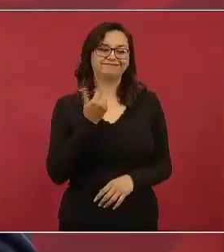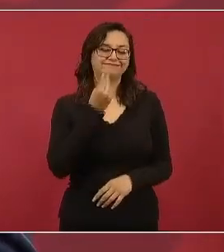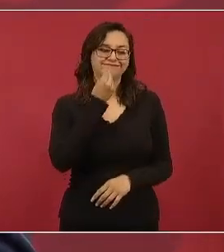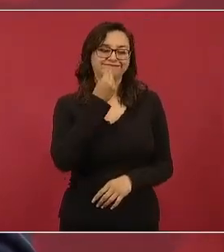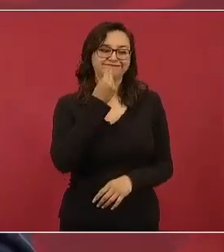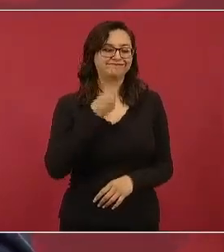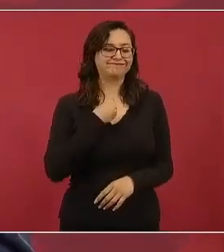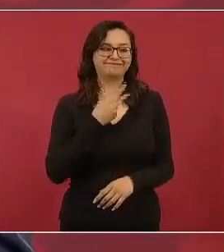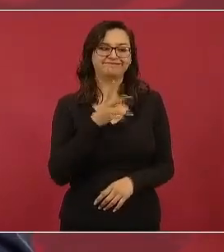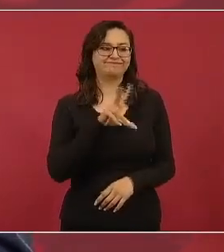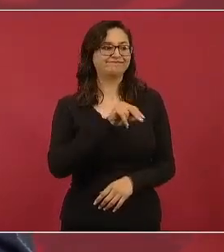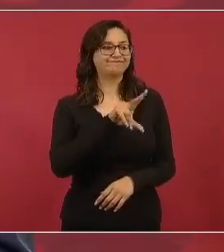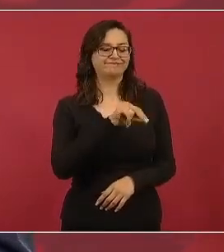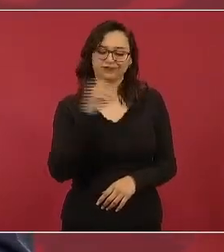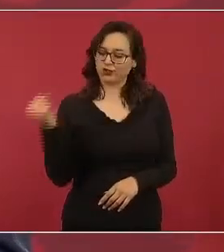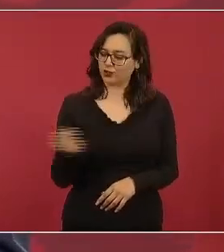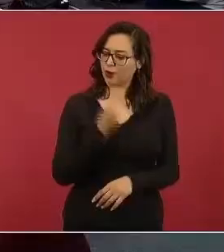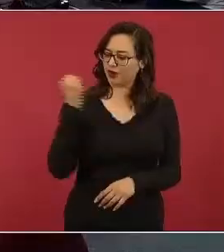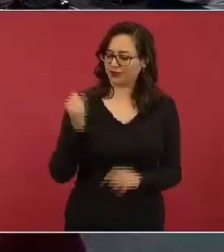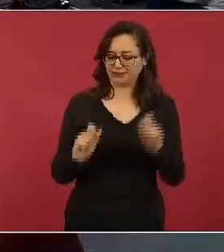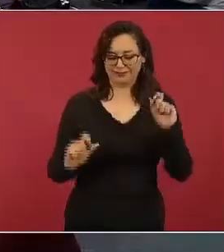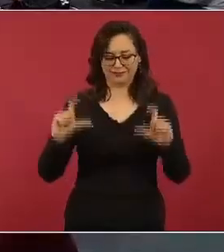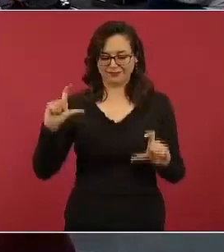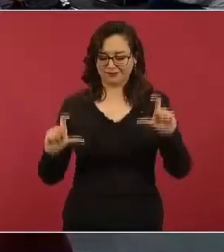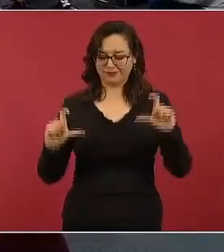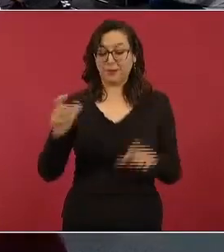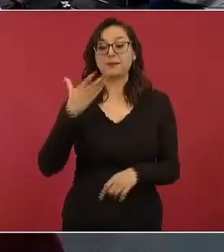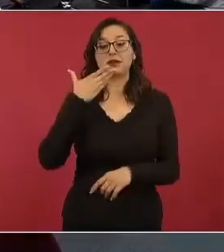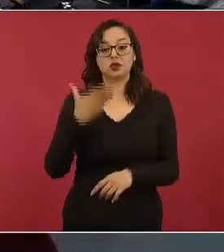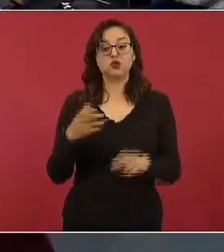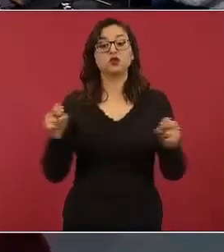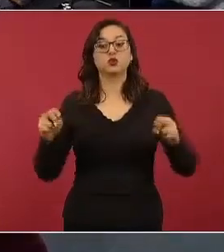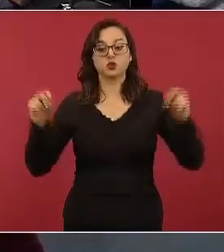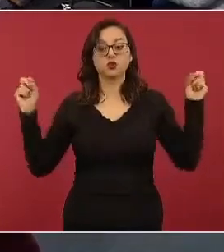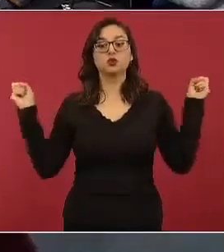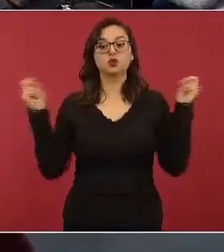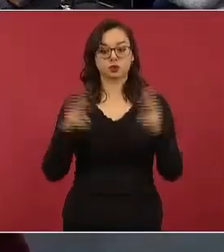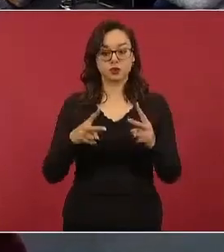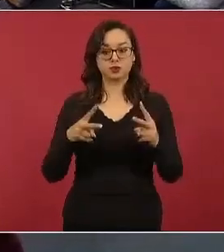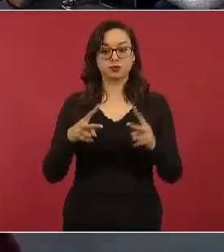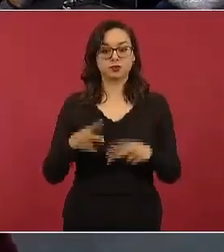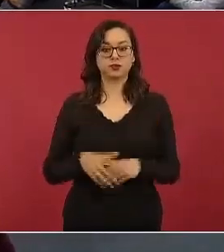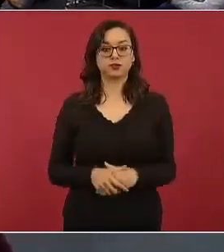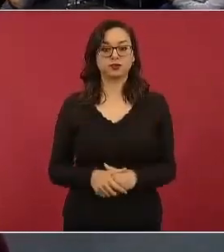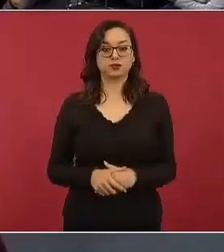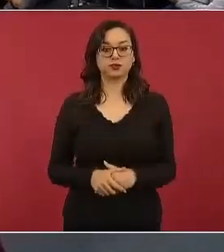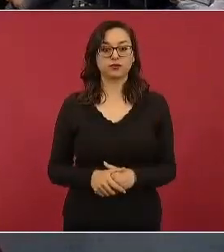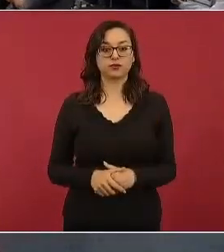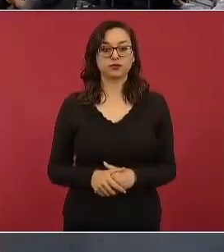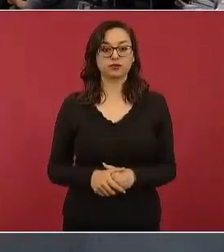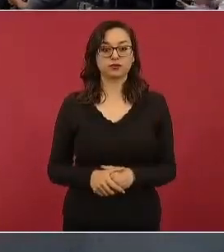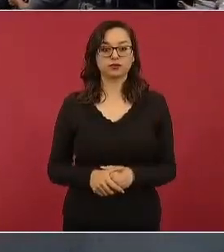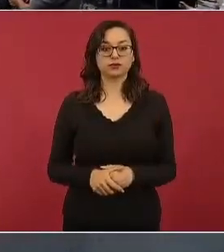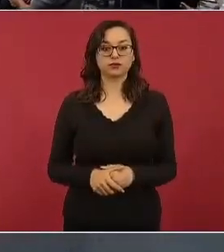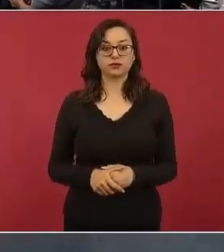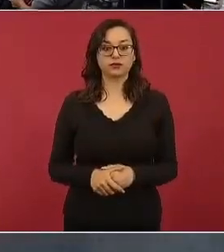afortunadamente van bien las cosas. Bueno, nos vemos, quedamos.